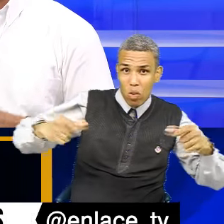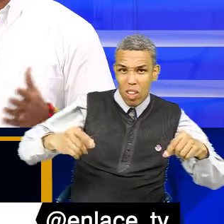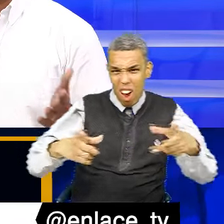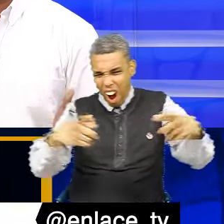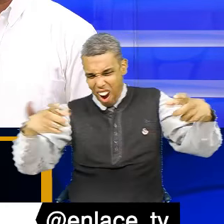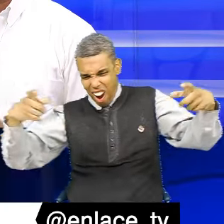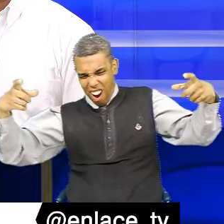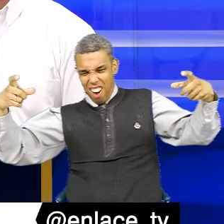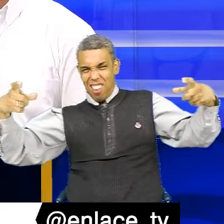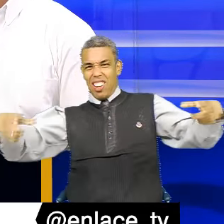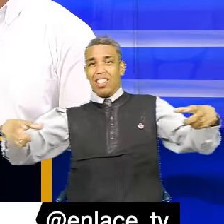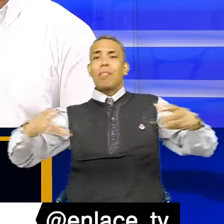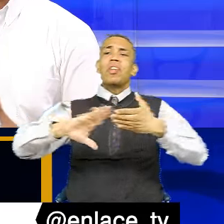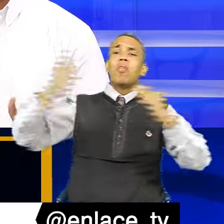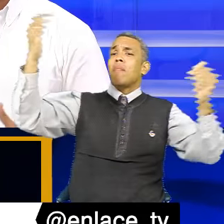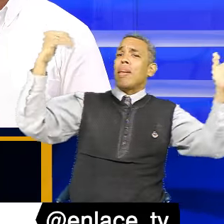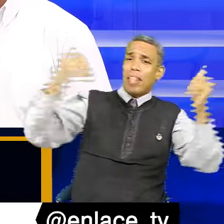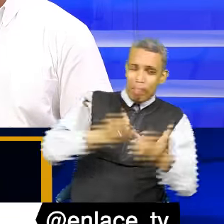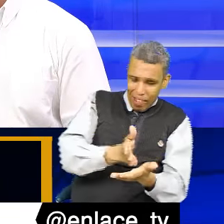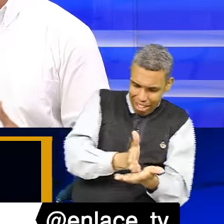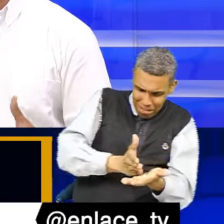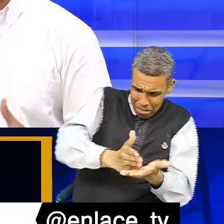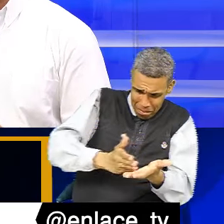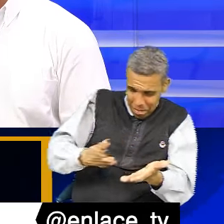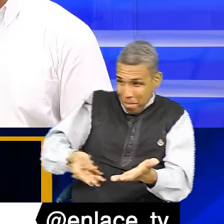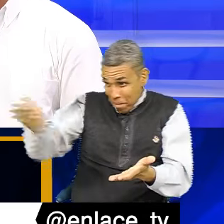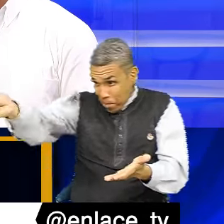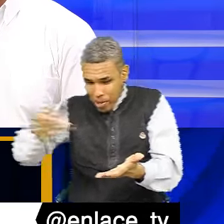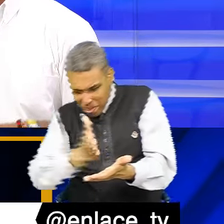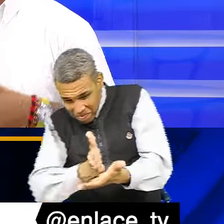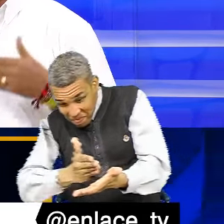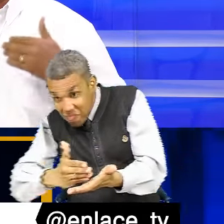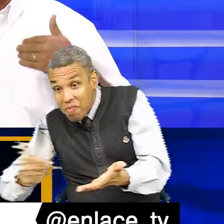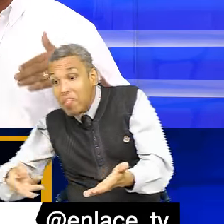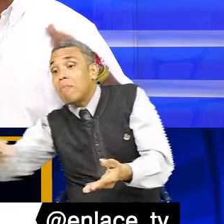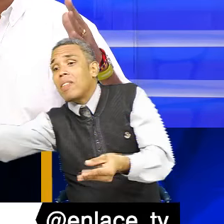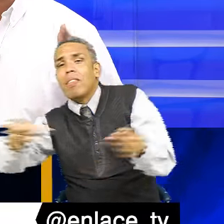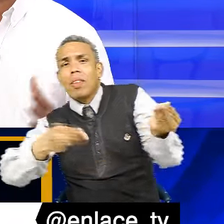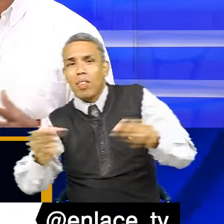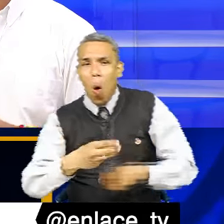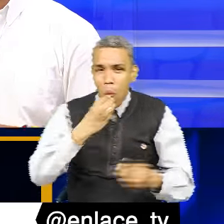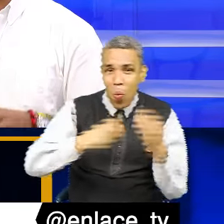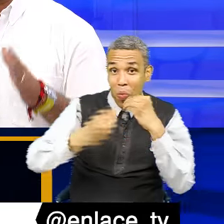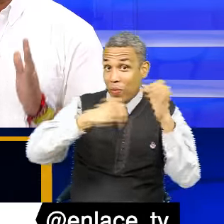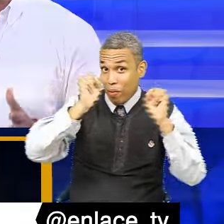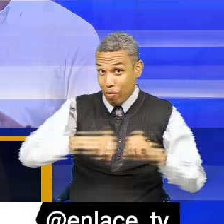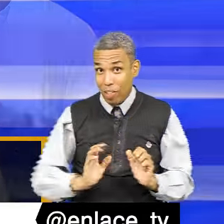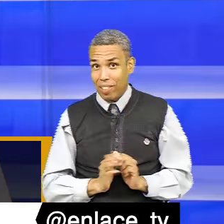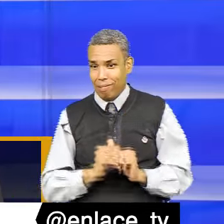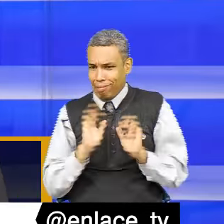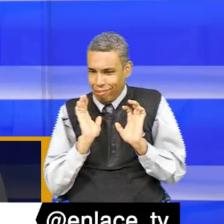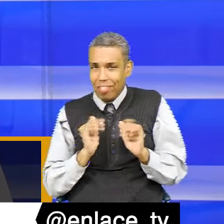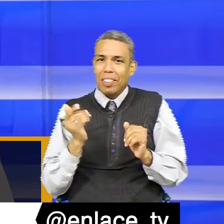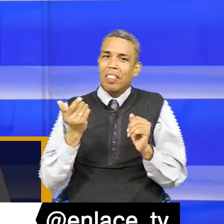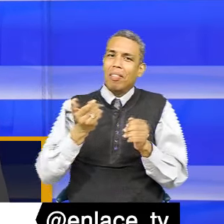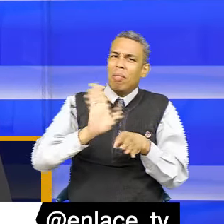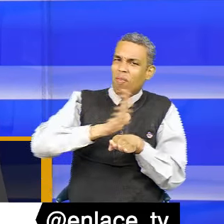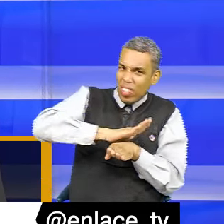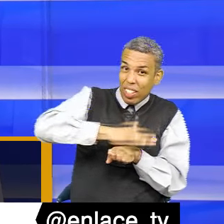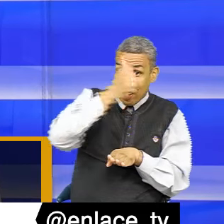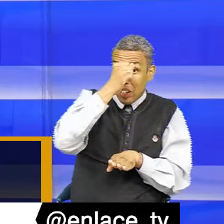tarde con el apoyo de Inderva, el Centro de Convivencia Ciudadana, Policía Comunitaria, y se invitan a todos los niños porque los niños hacen parte de